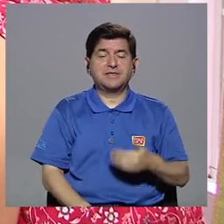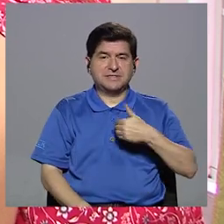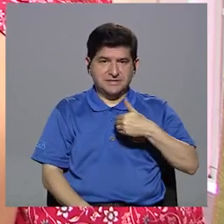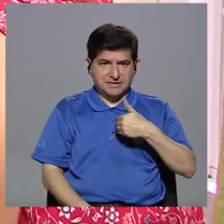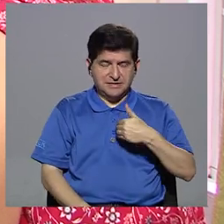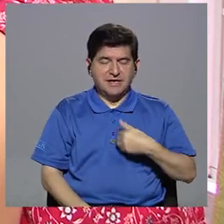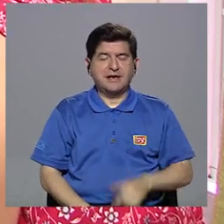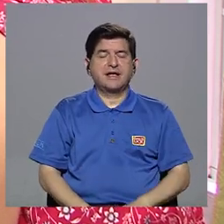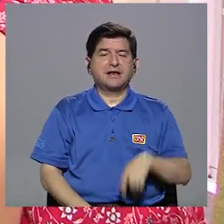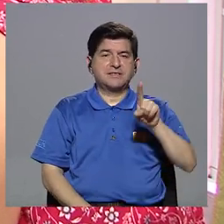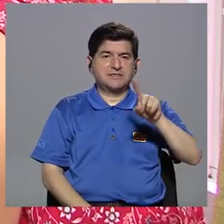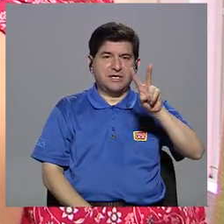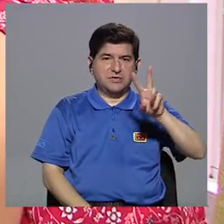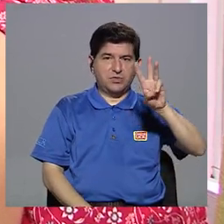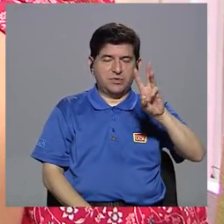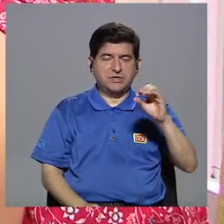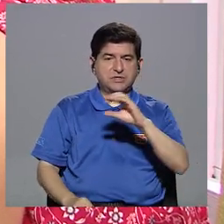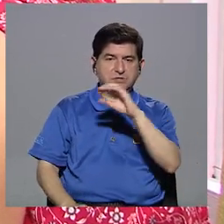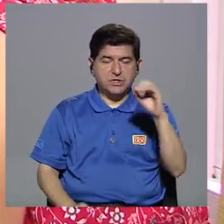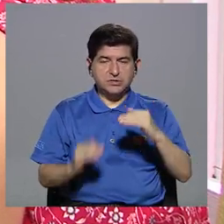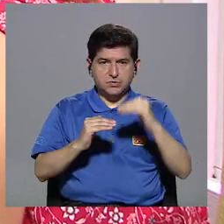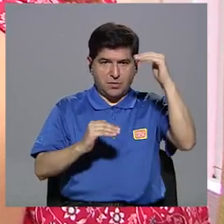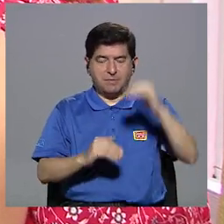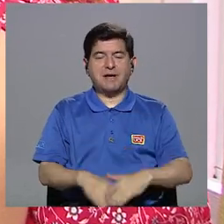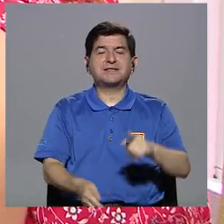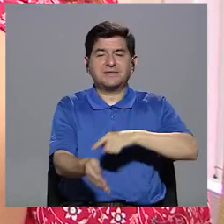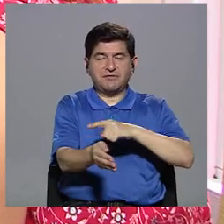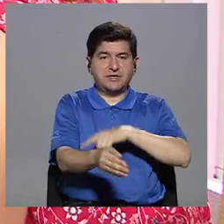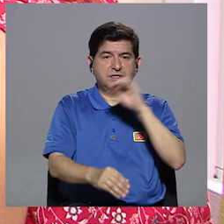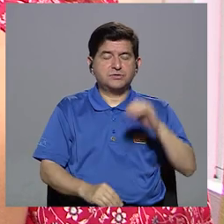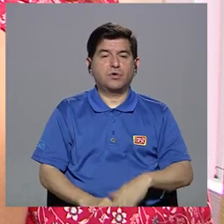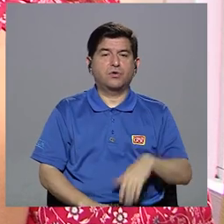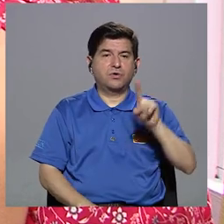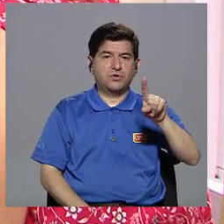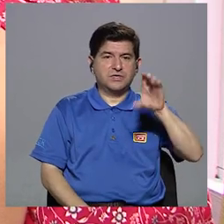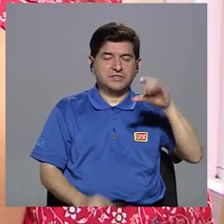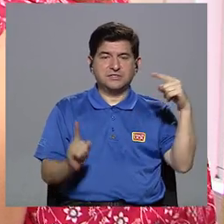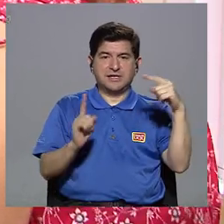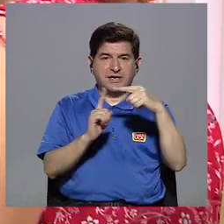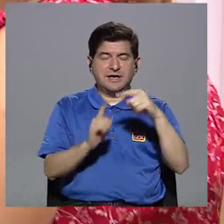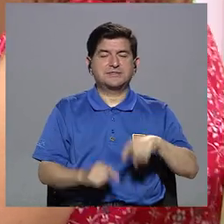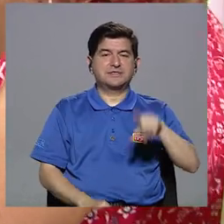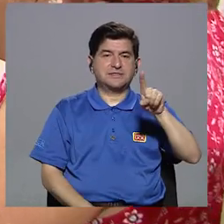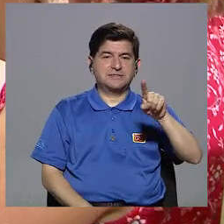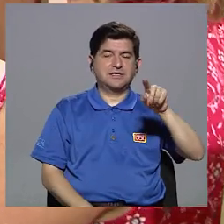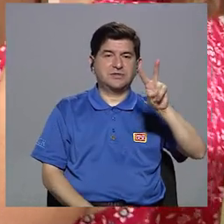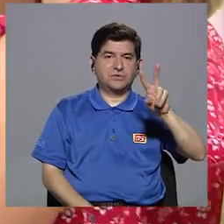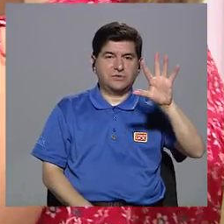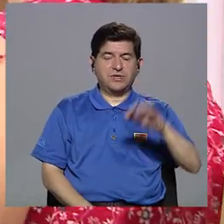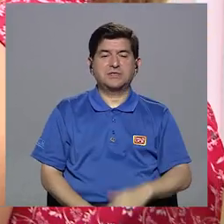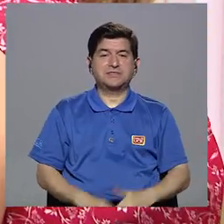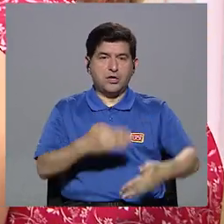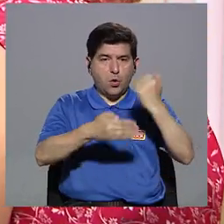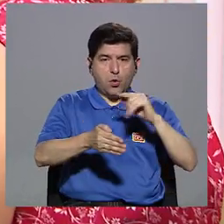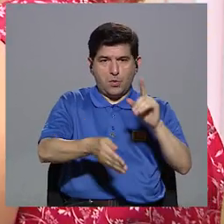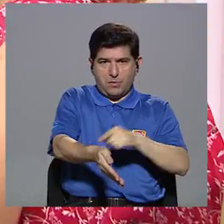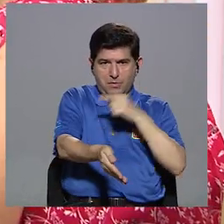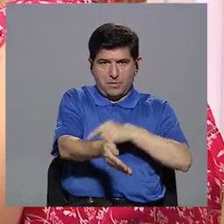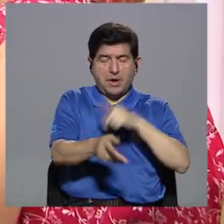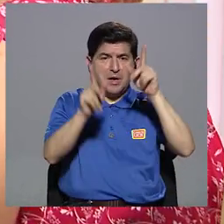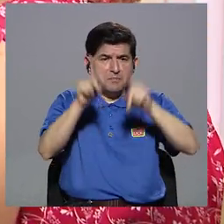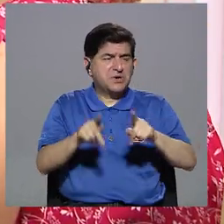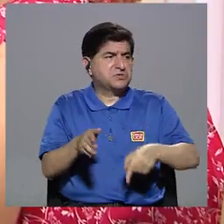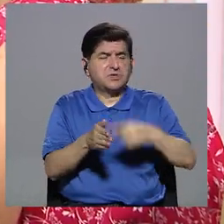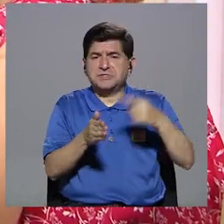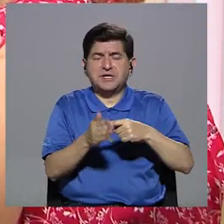si tenemos en ayunas 126 o más diabetes con la edad después de los 65 70 75 años hay